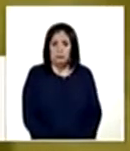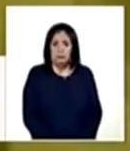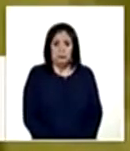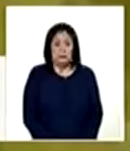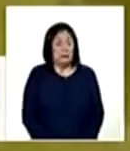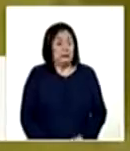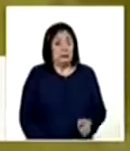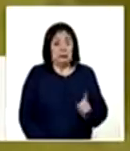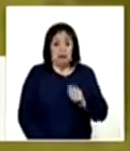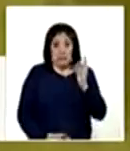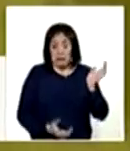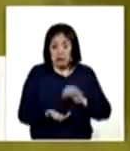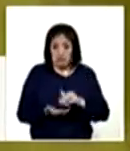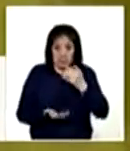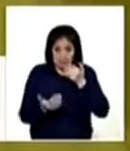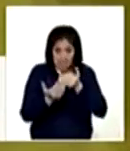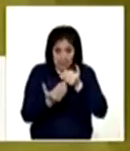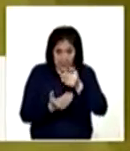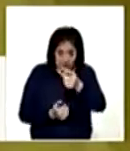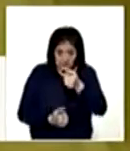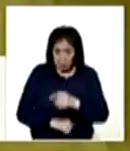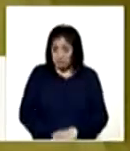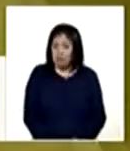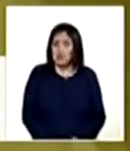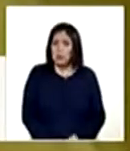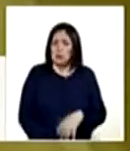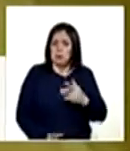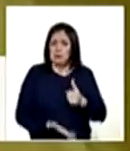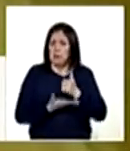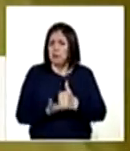Claro, no ha podido levantarse. Ahí lo tenemos más cerca, ¿no? Y